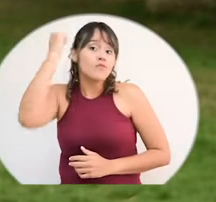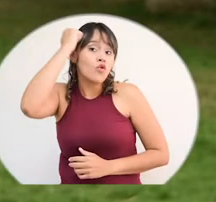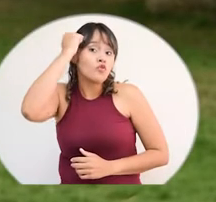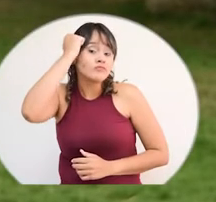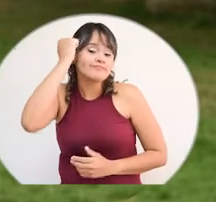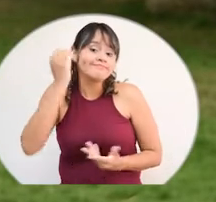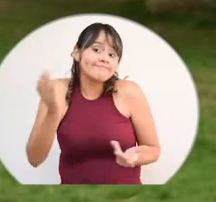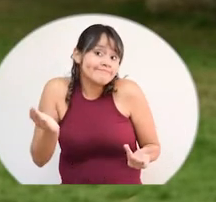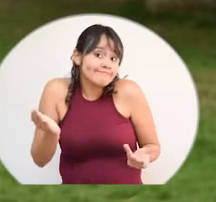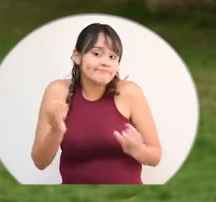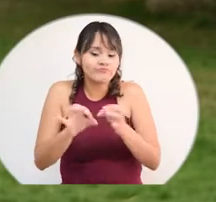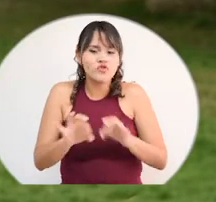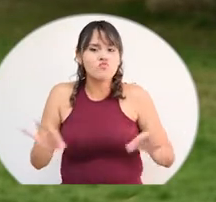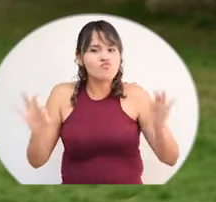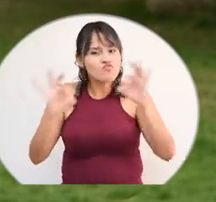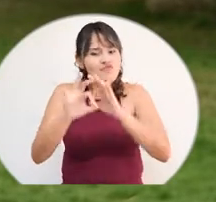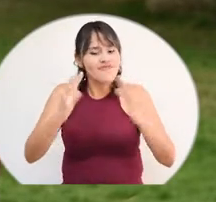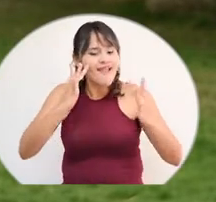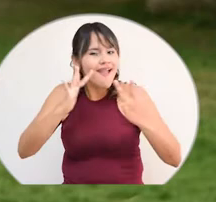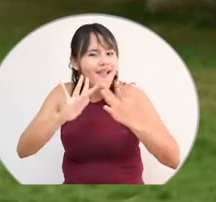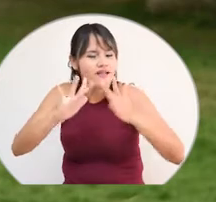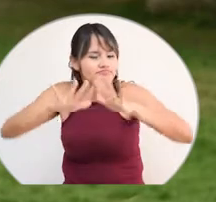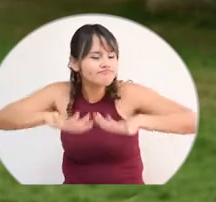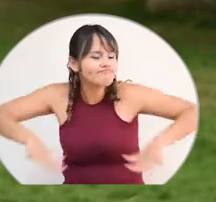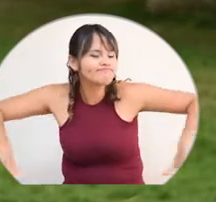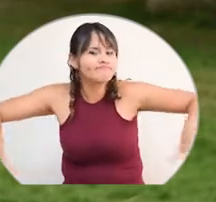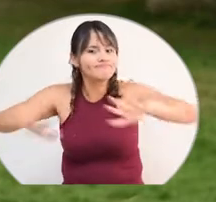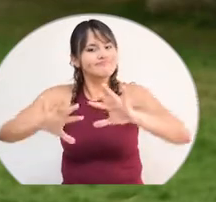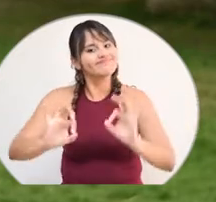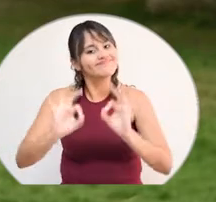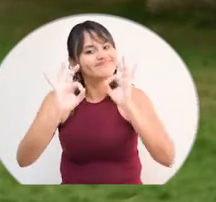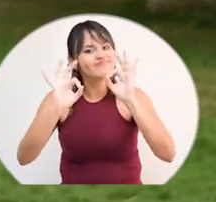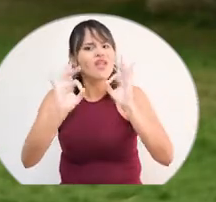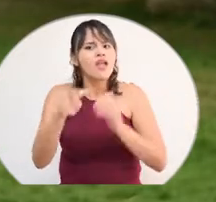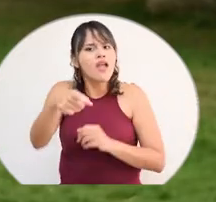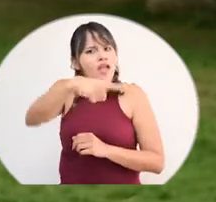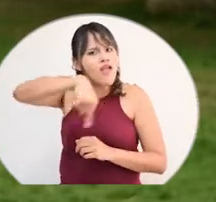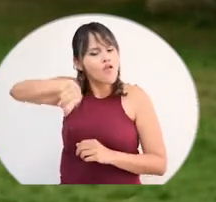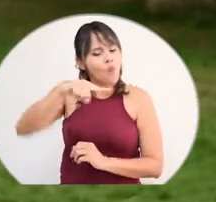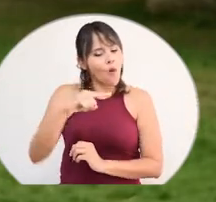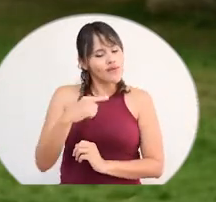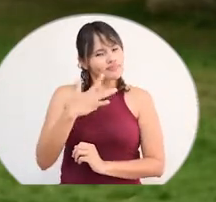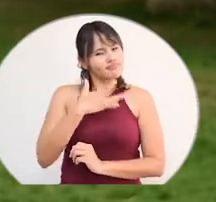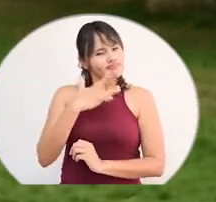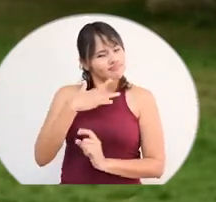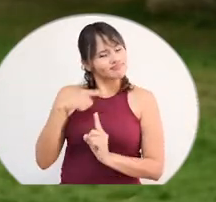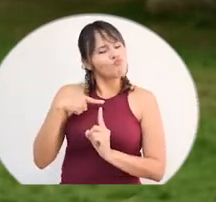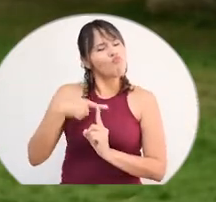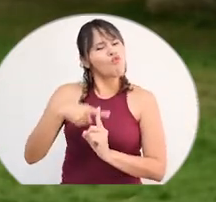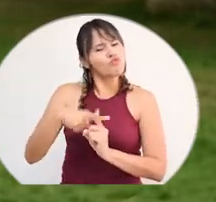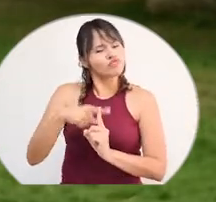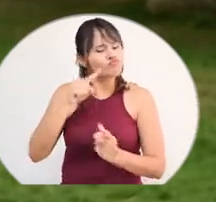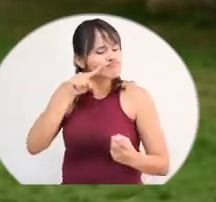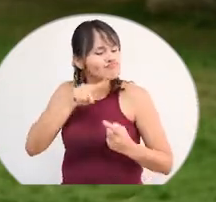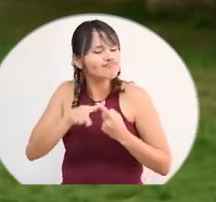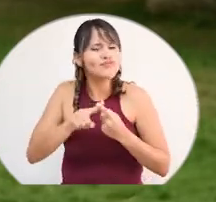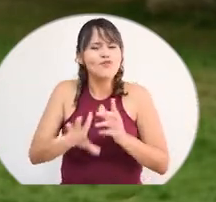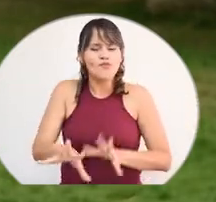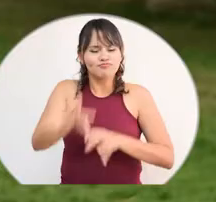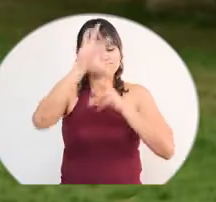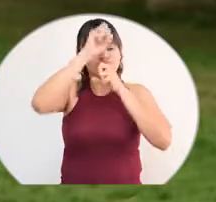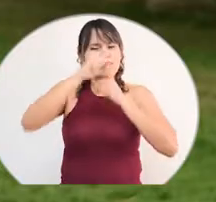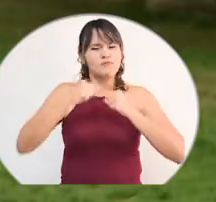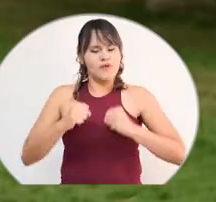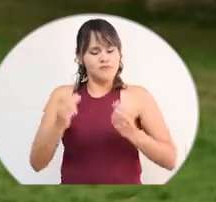el profesor tiene que configurar ambientes tiene que crear escenarios psicológicos positivos para que el estudiante